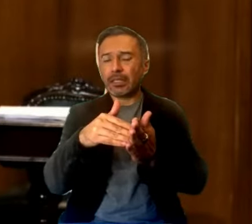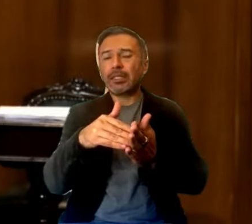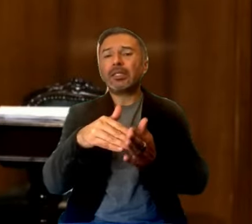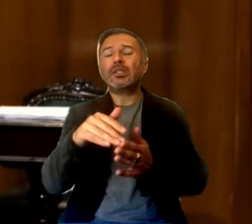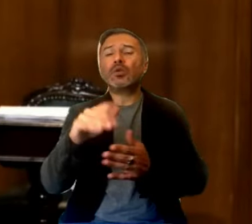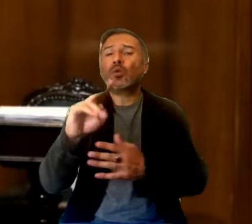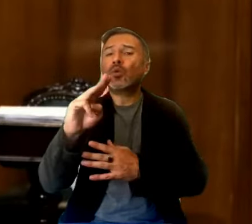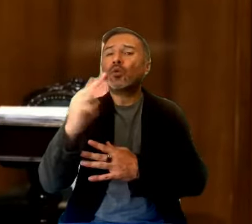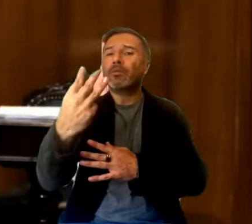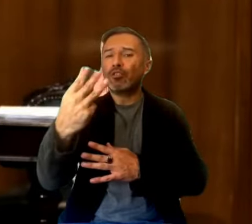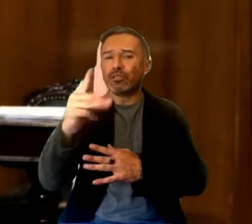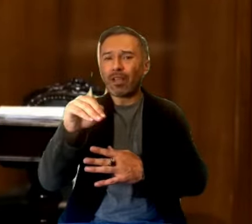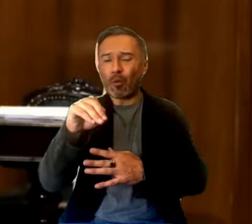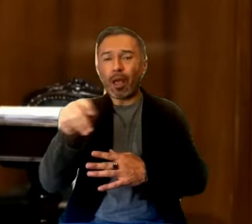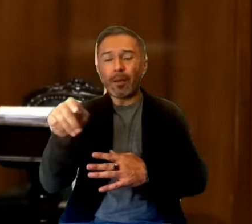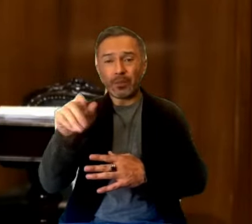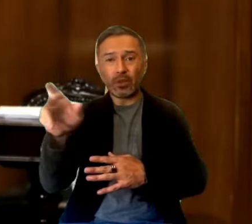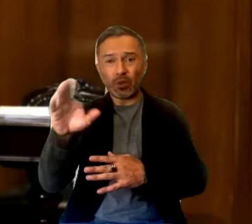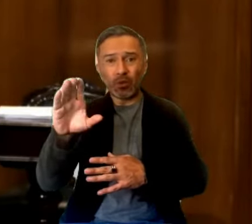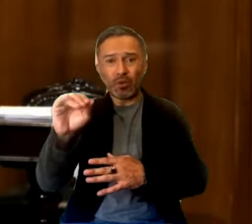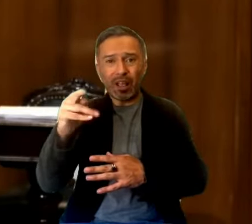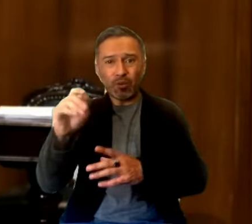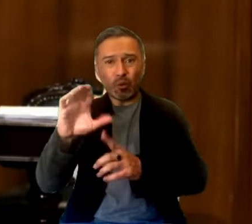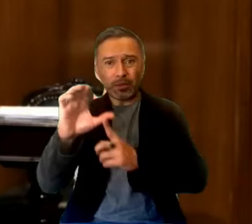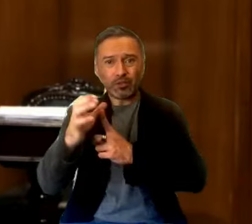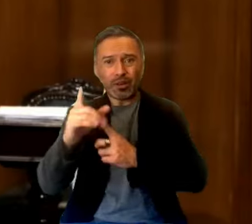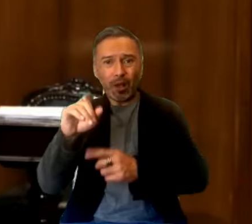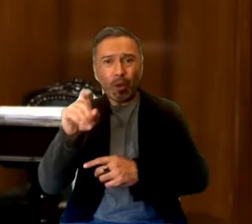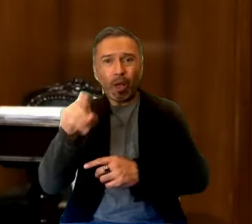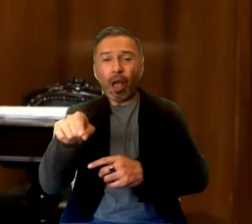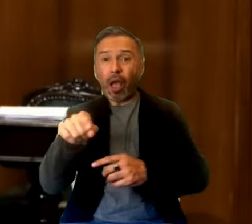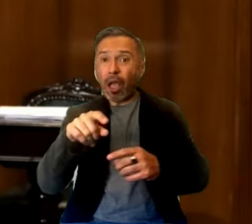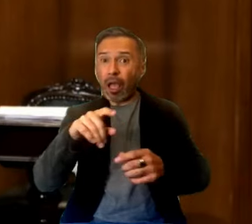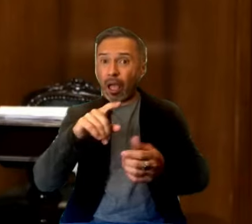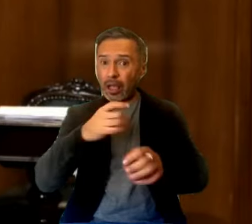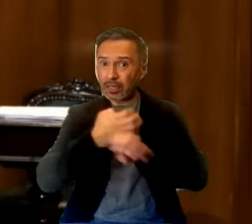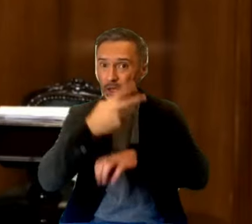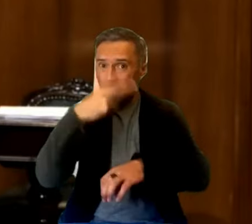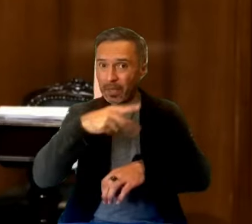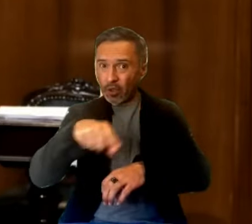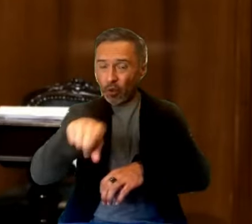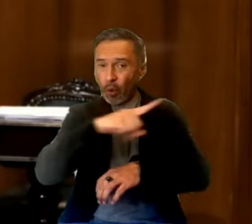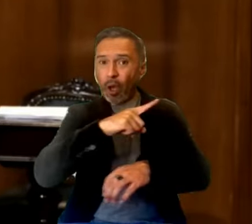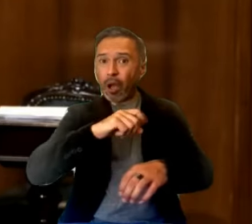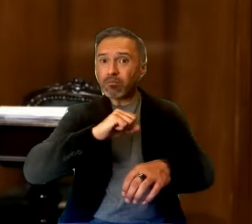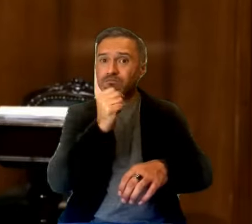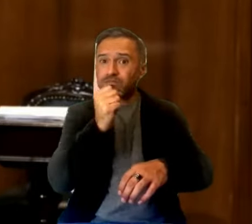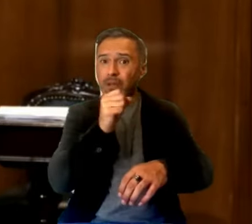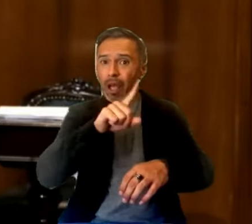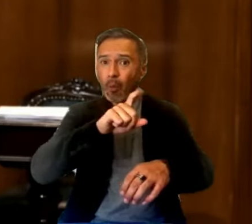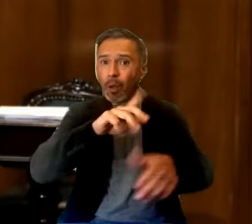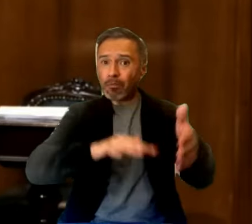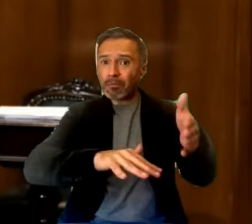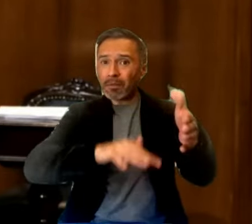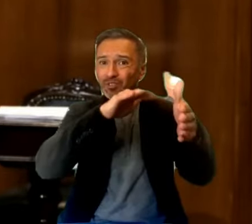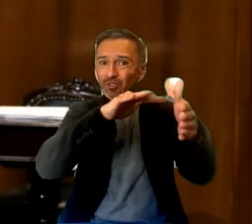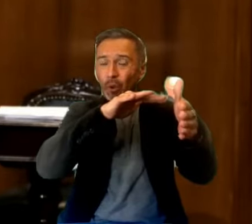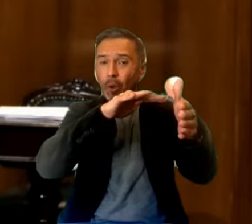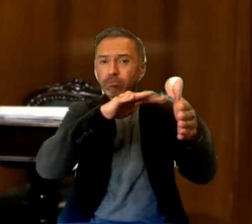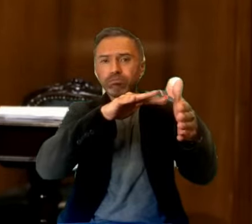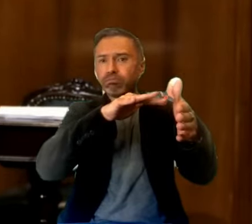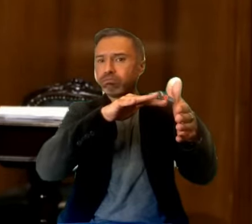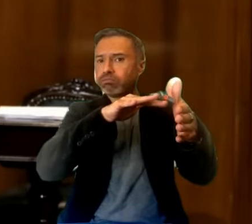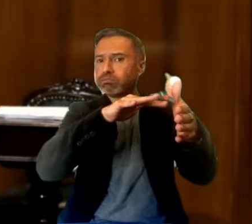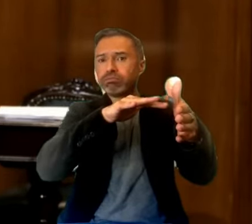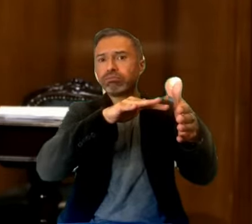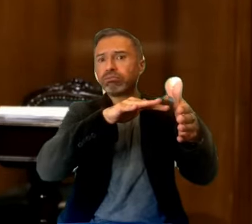la CAEM muestran que las presas en nuestra entidad se encuentran muy por debajo de su almacenamiento